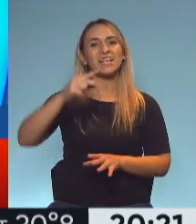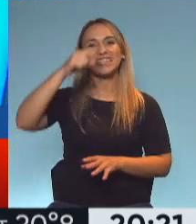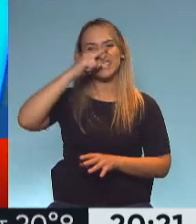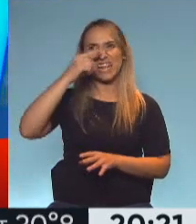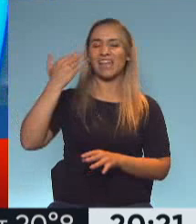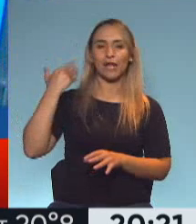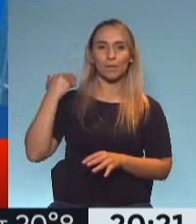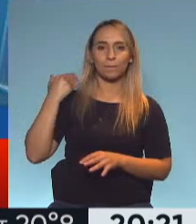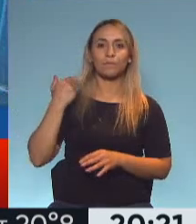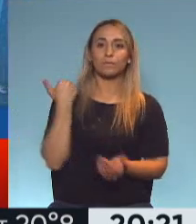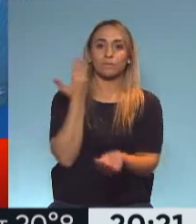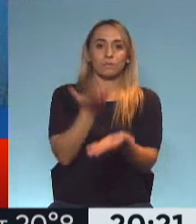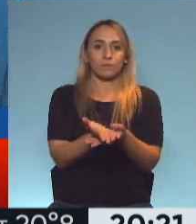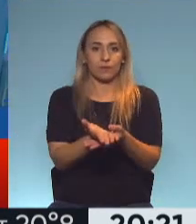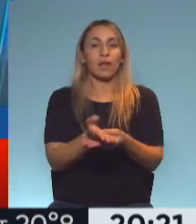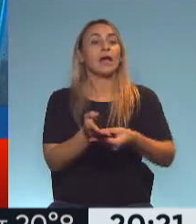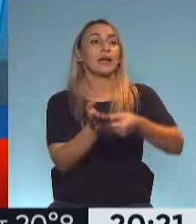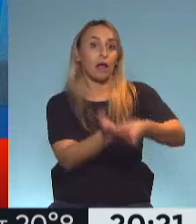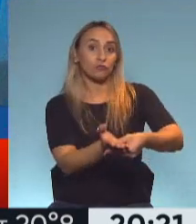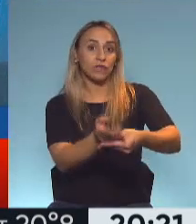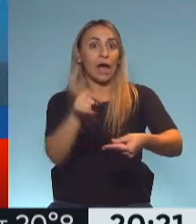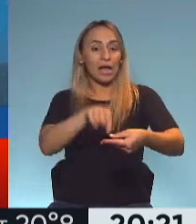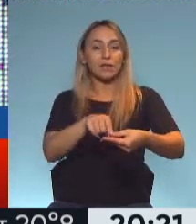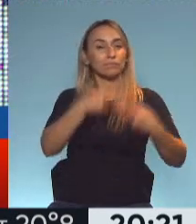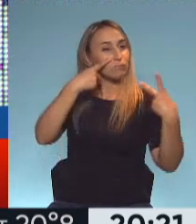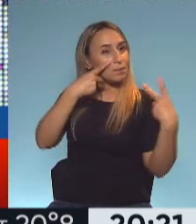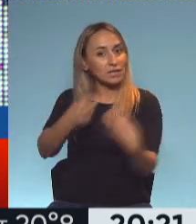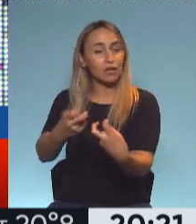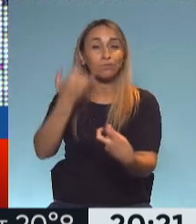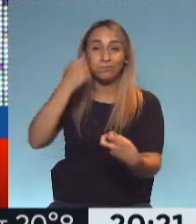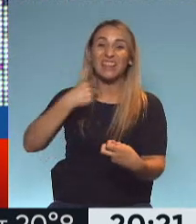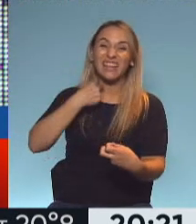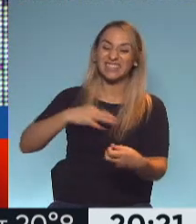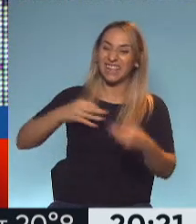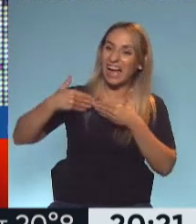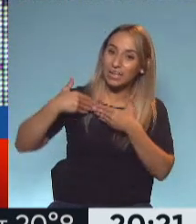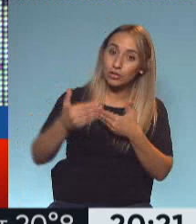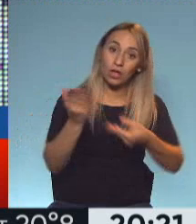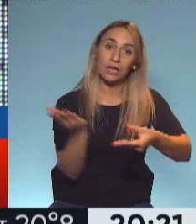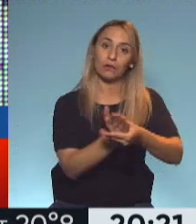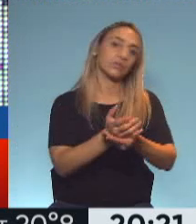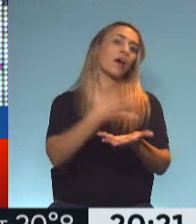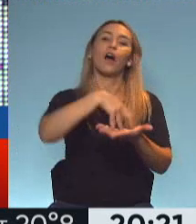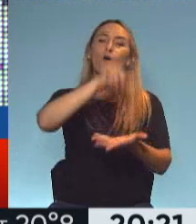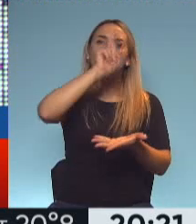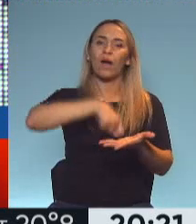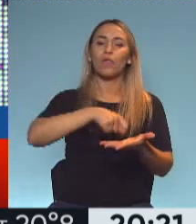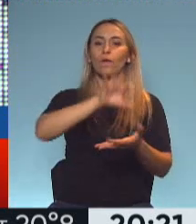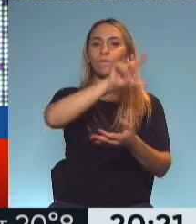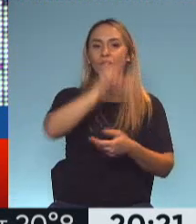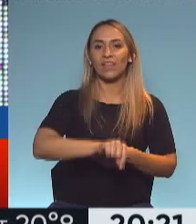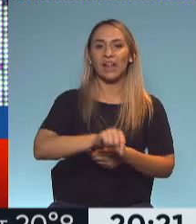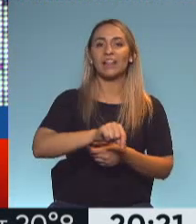se presentó una causa donde se investigan estos hechos. Sí. Ya lleva 13 años esa causa, que está radicada en el Juzgado Federal de Río Grande, porque Río